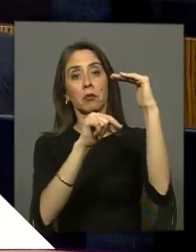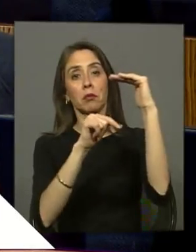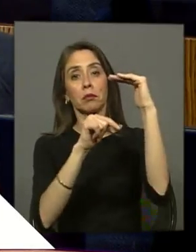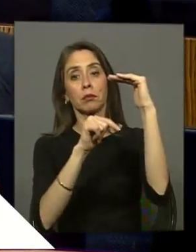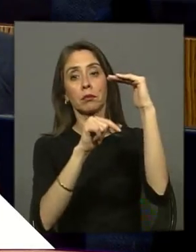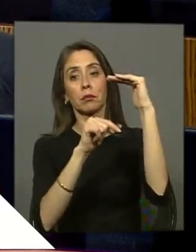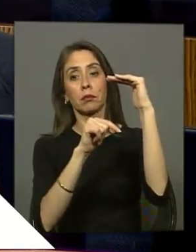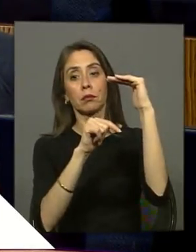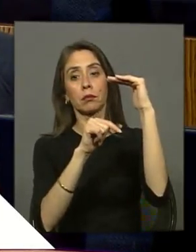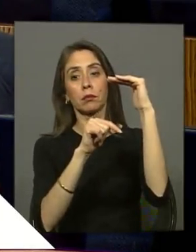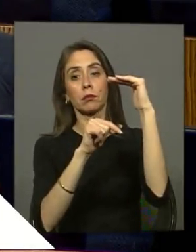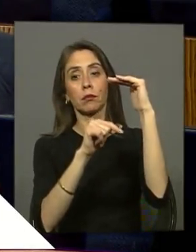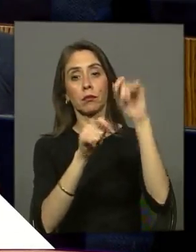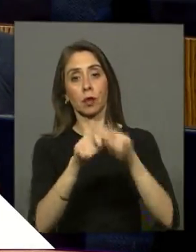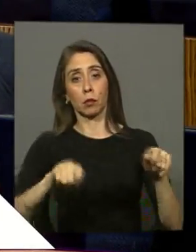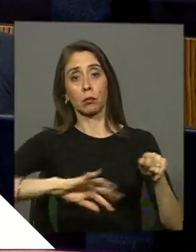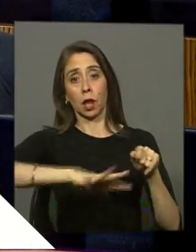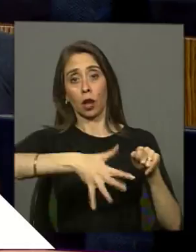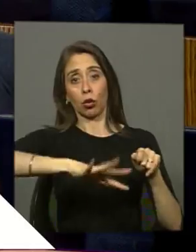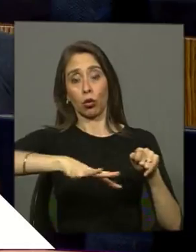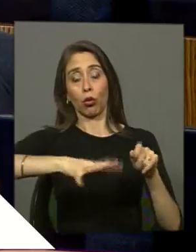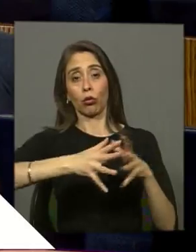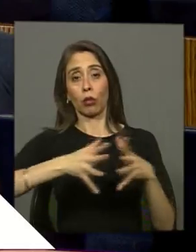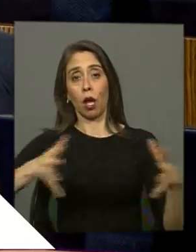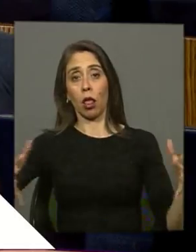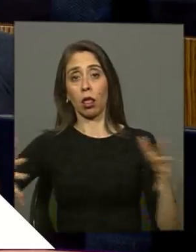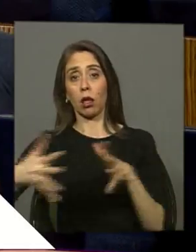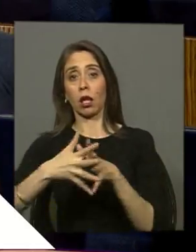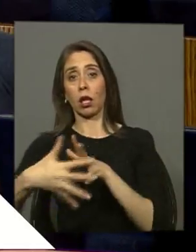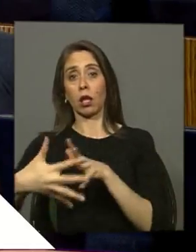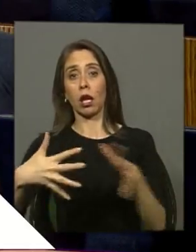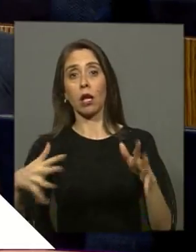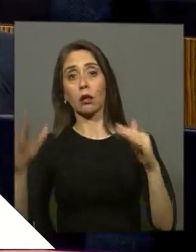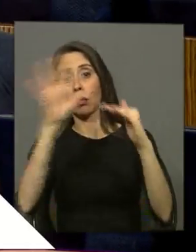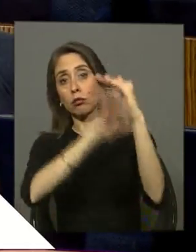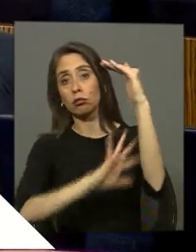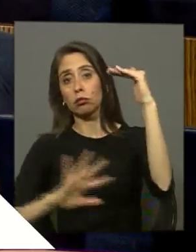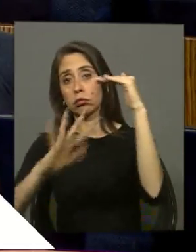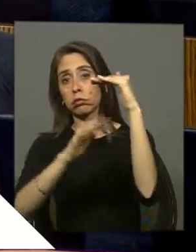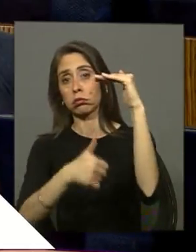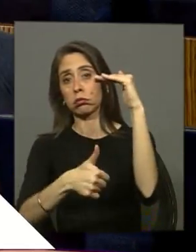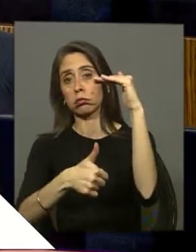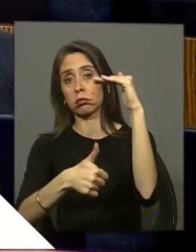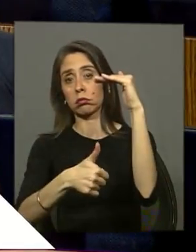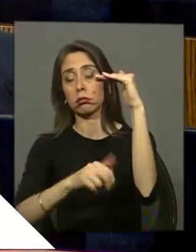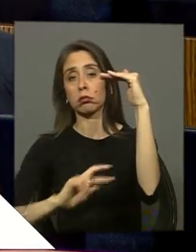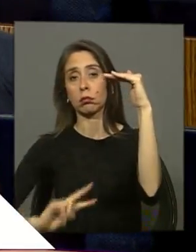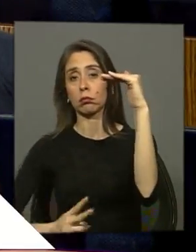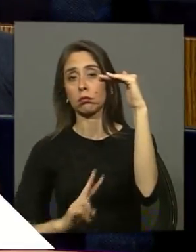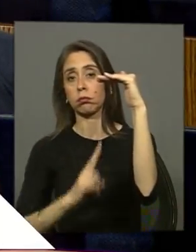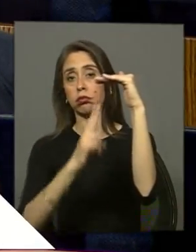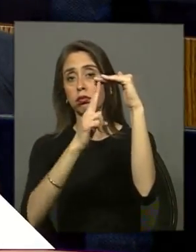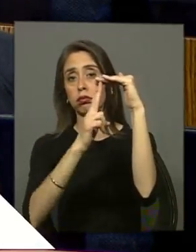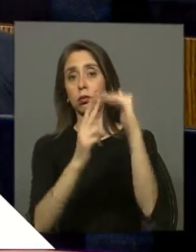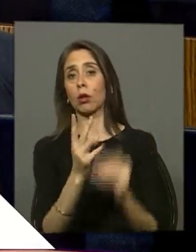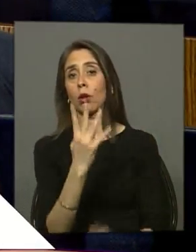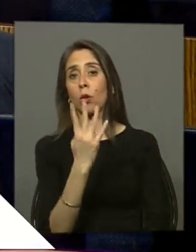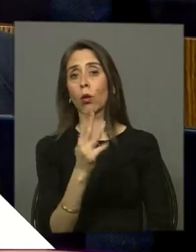con una gran superficie y además está todavía en muy buenas condiciones su construcción costó aproximadamente